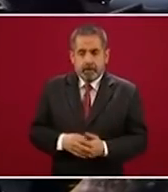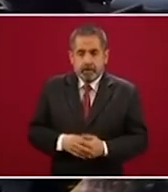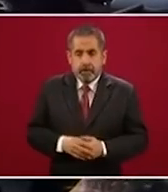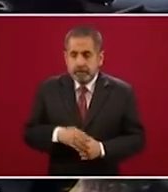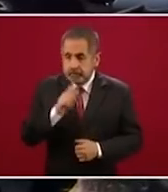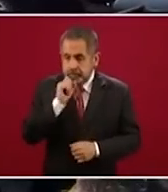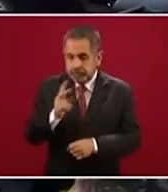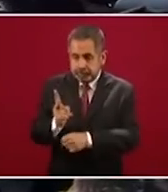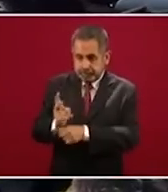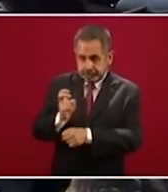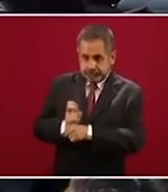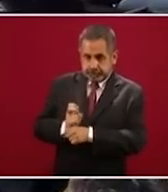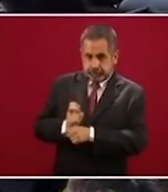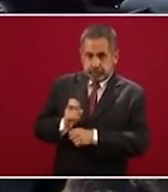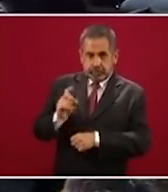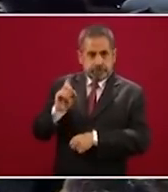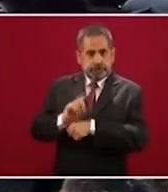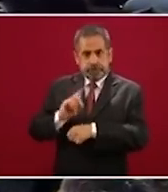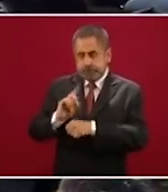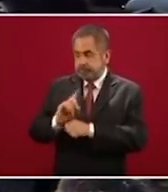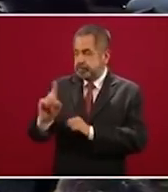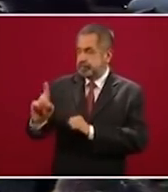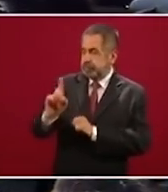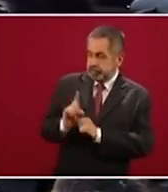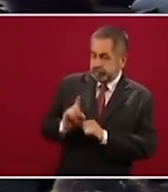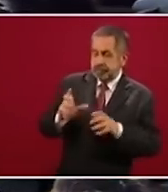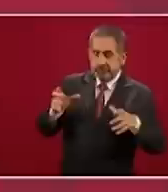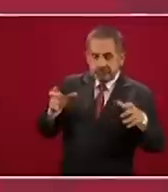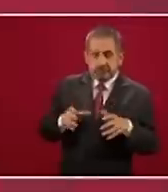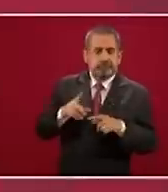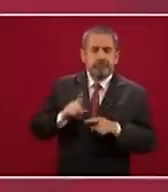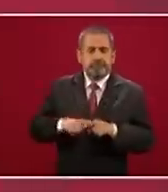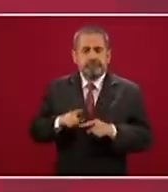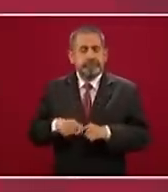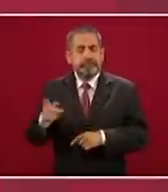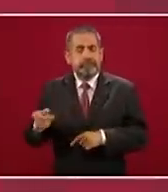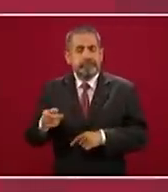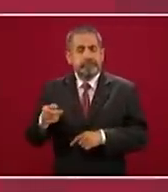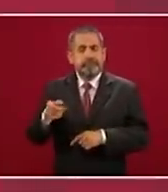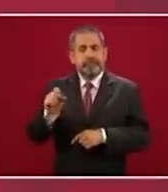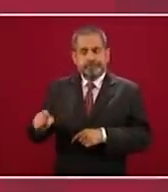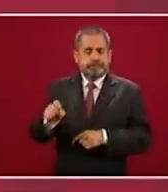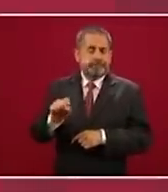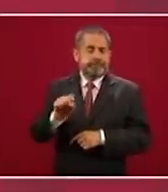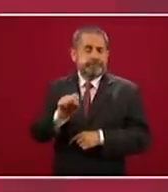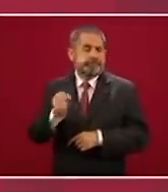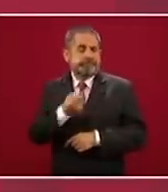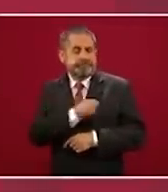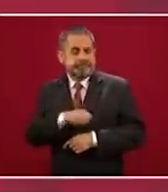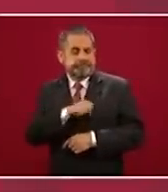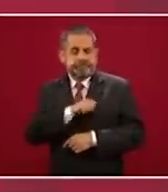está invitado siempre al gabinete de seguridad el sector salud.